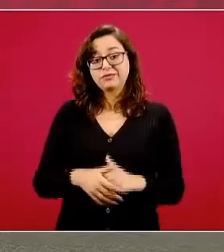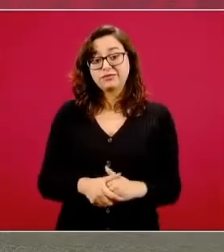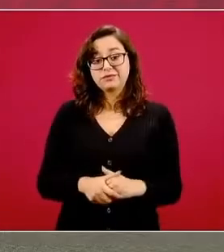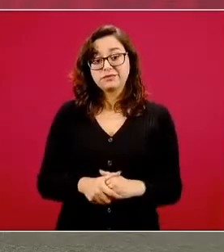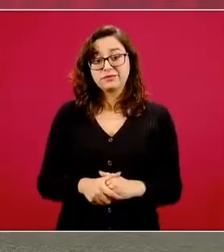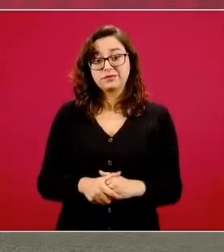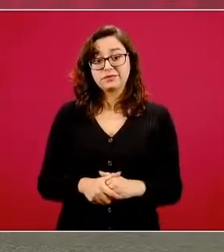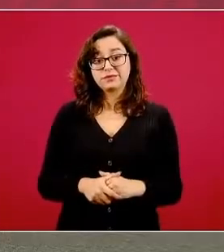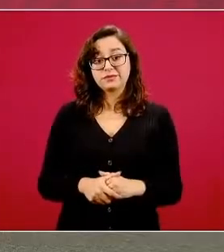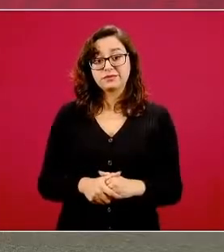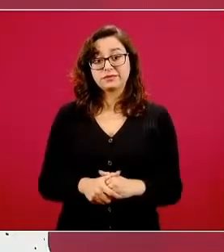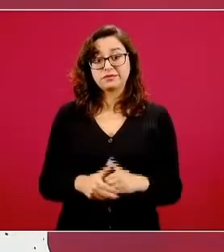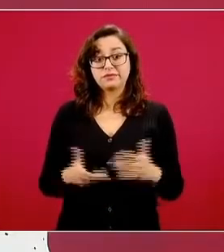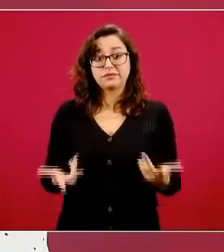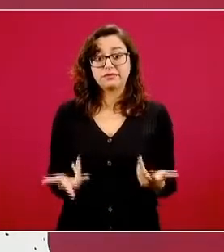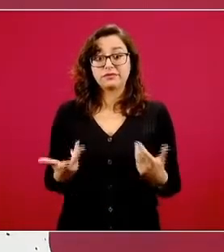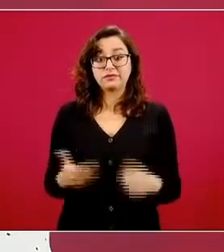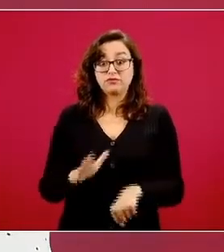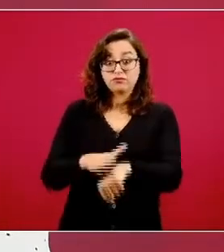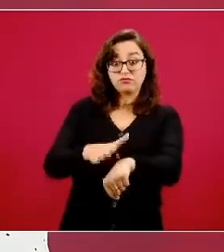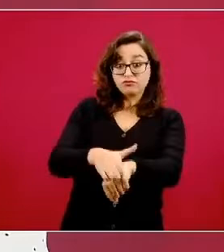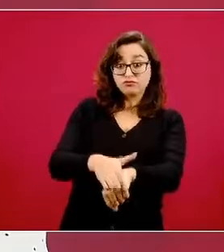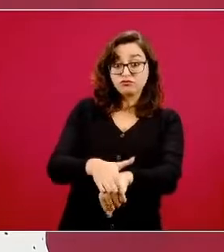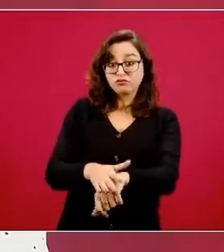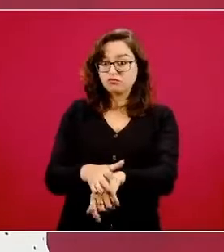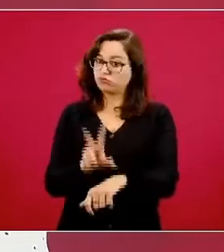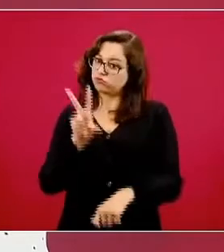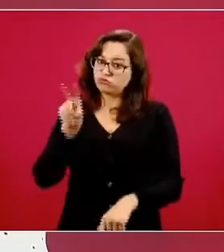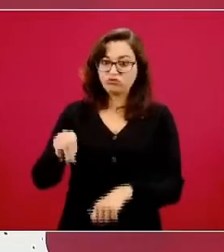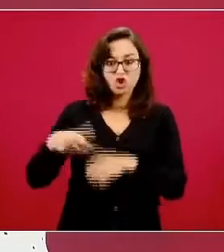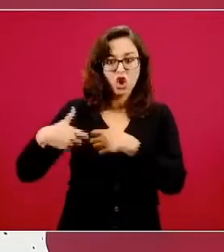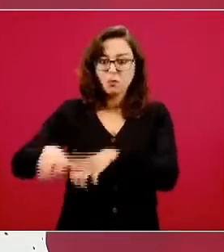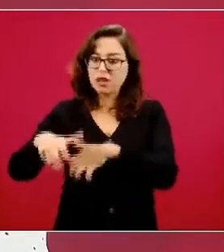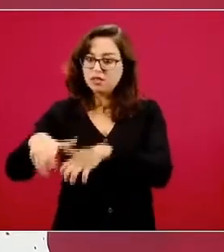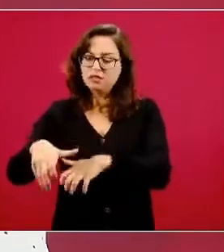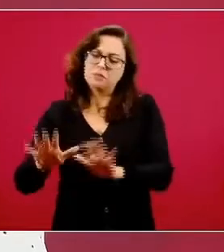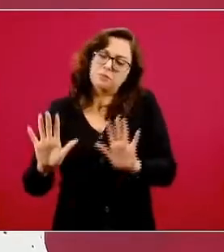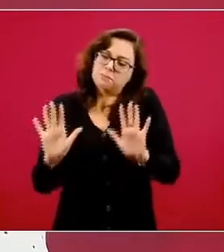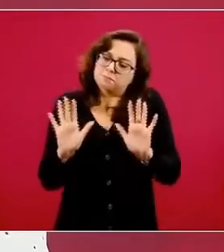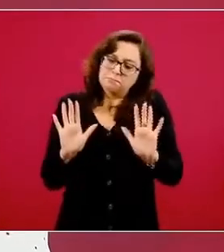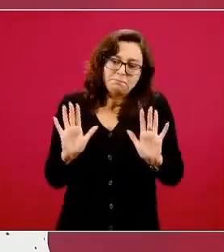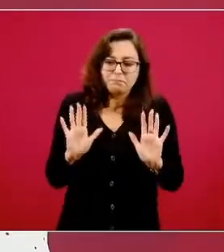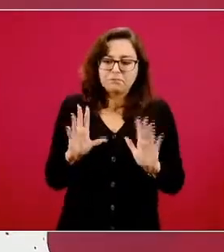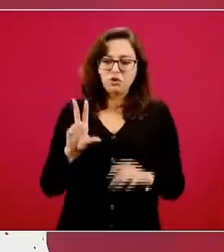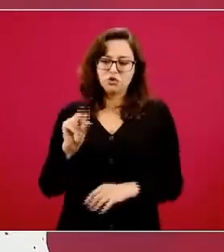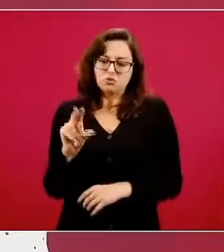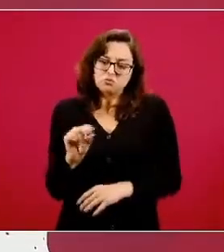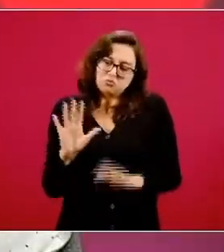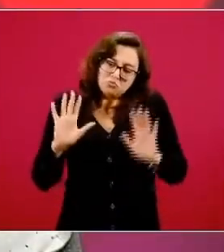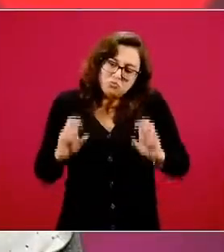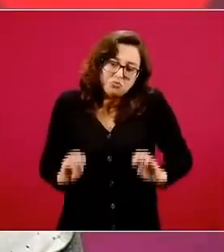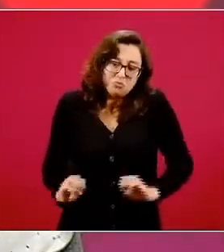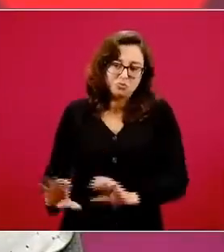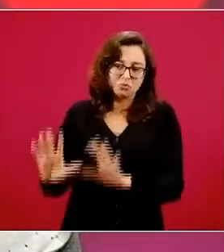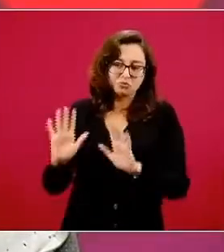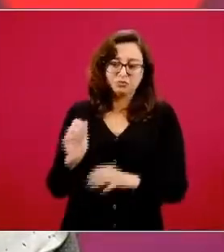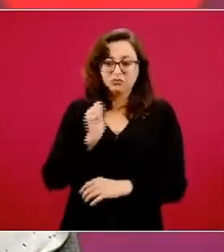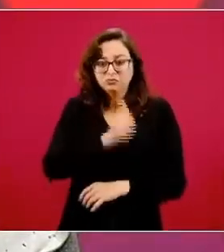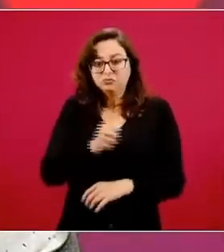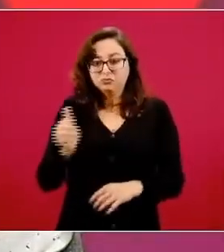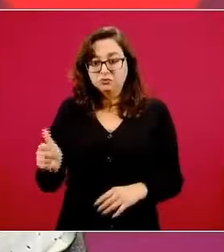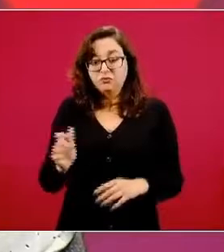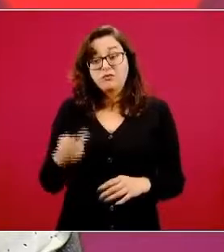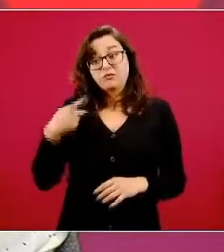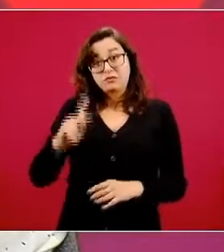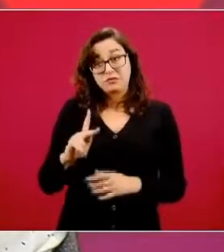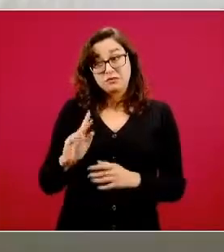no es un llamado a dejar de hacer marchas, pero de hacerlo cuando sea